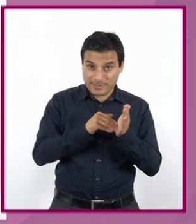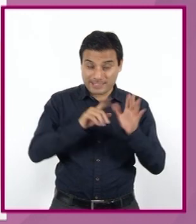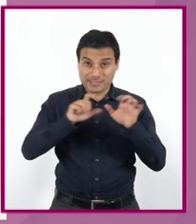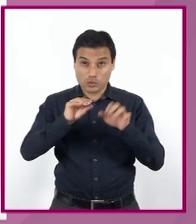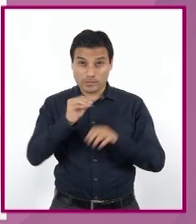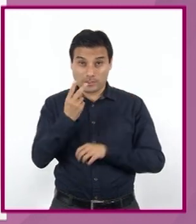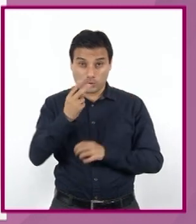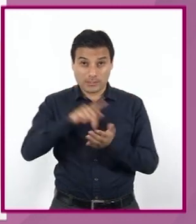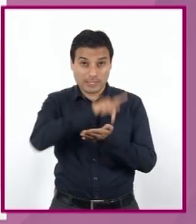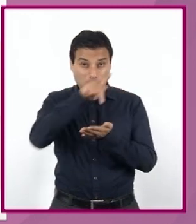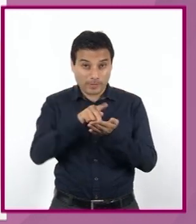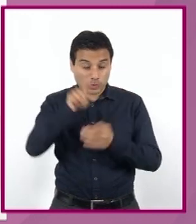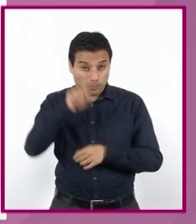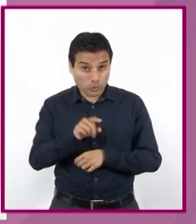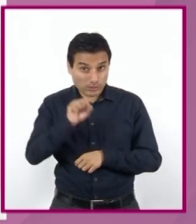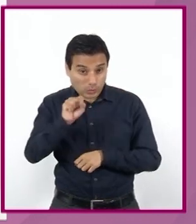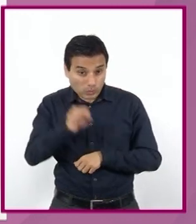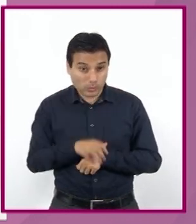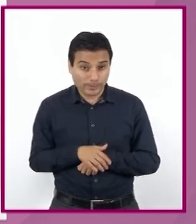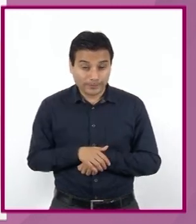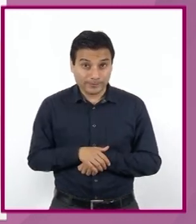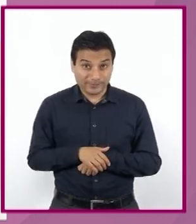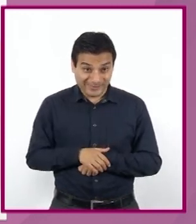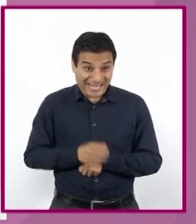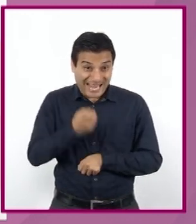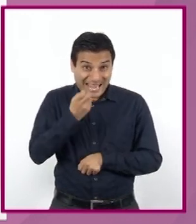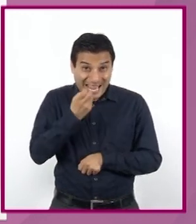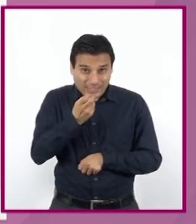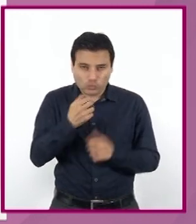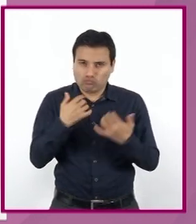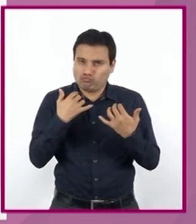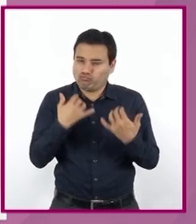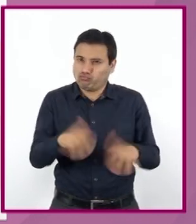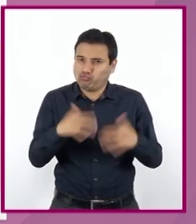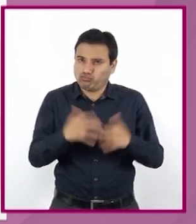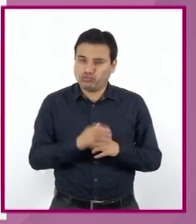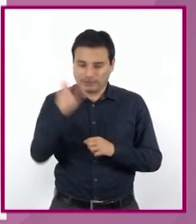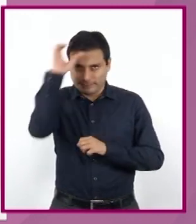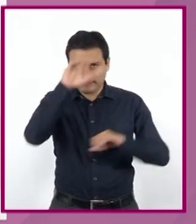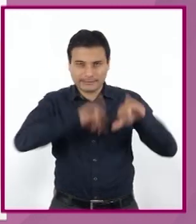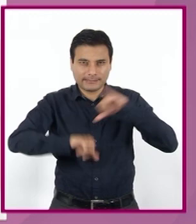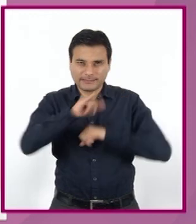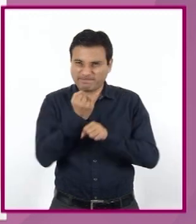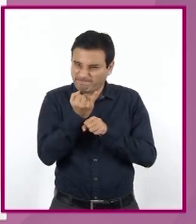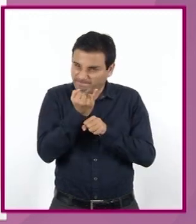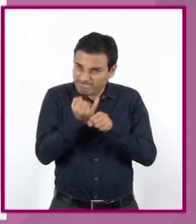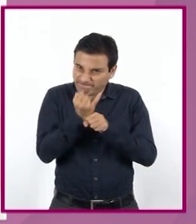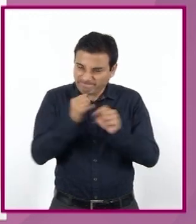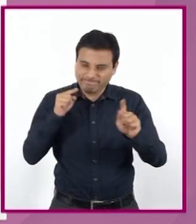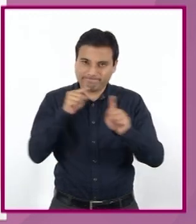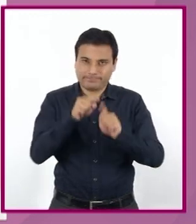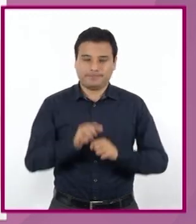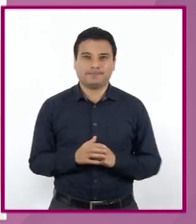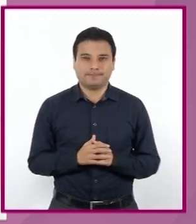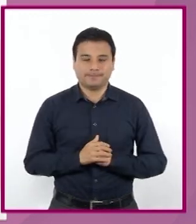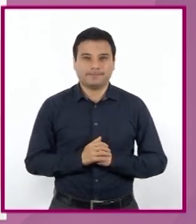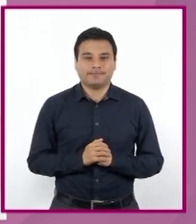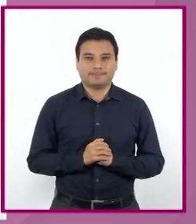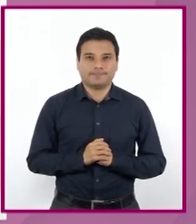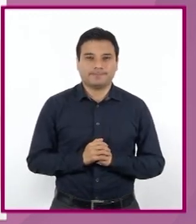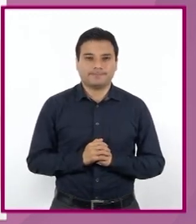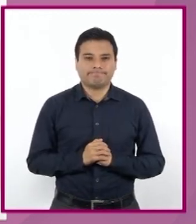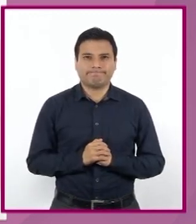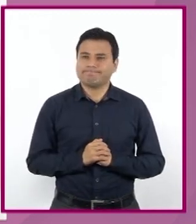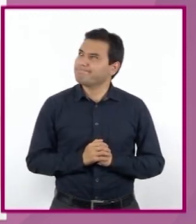299.792 kilómetros por segundo, ha sido uno de los focos de atención de la ciencia a lo largo de la historia. ¿Con